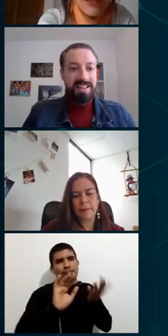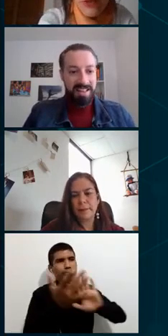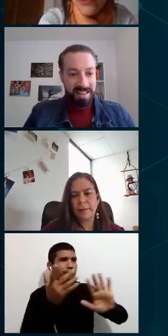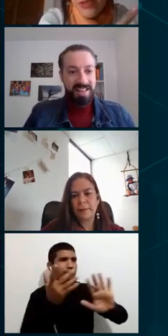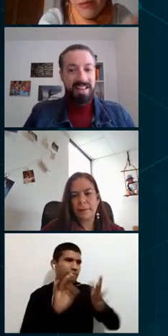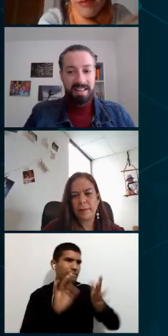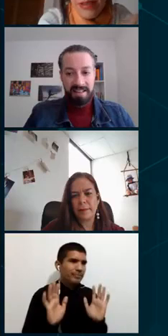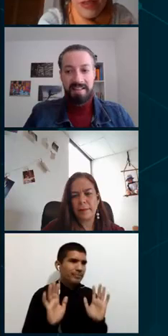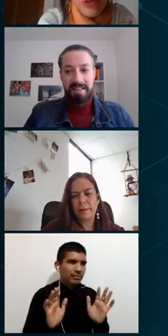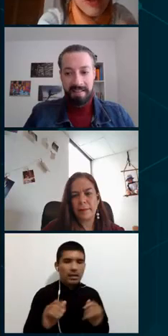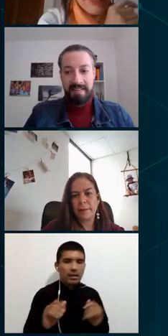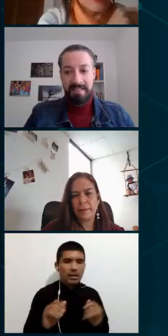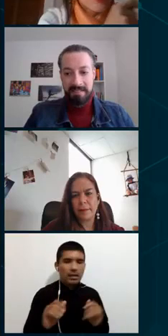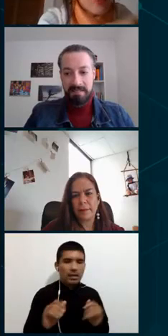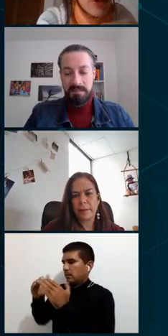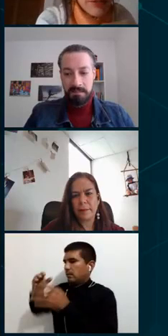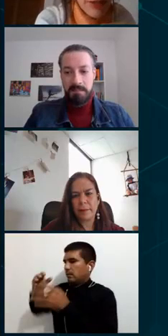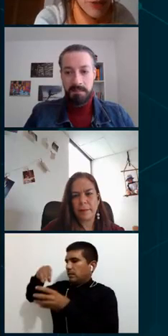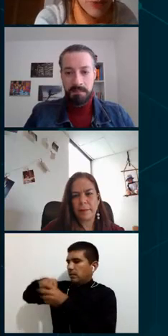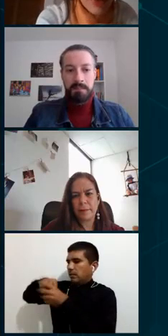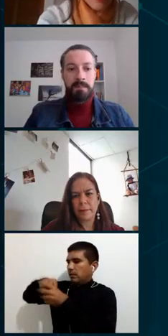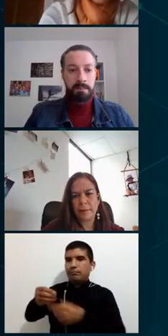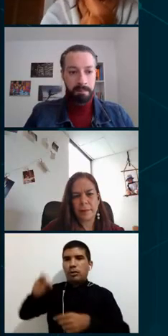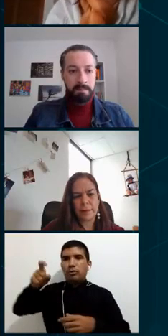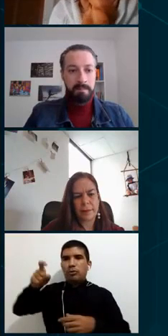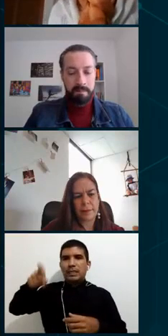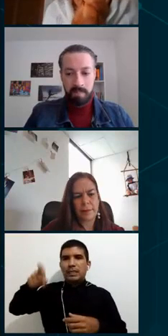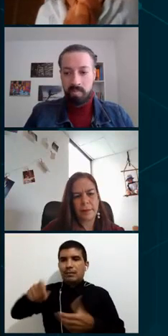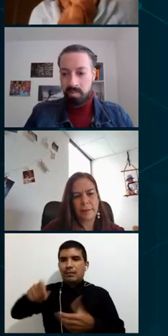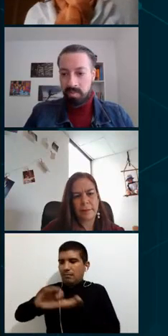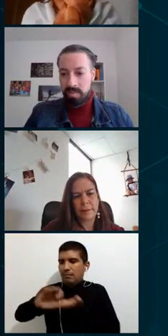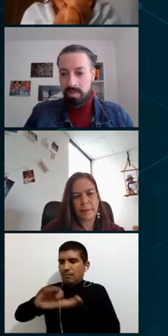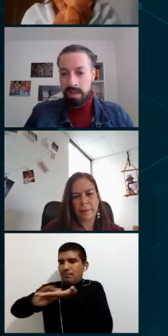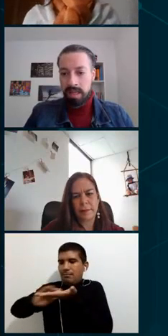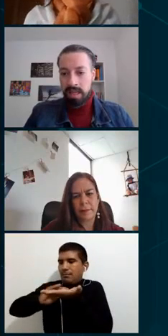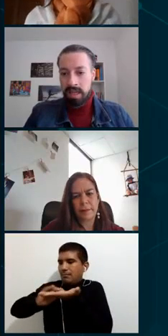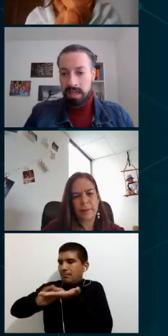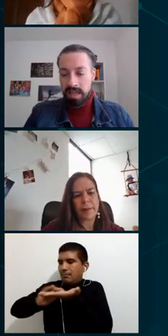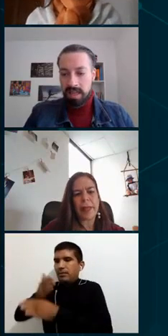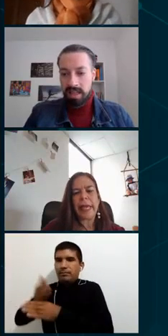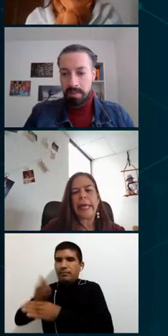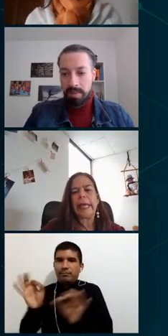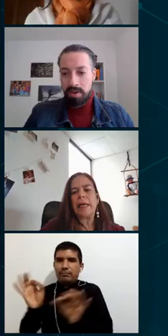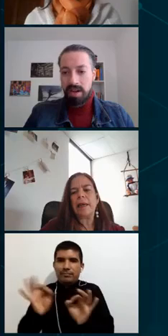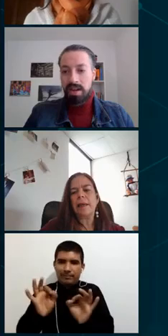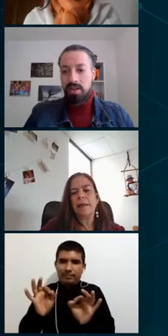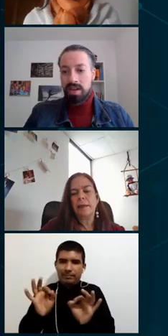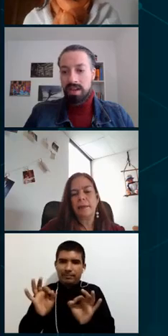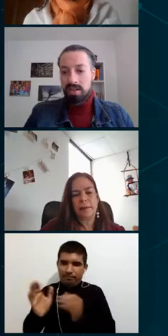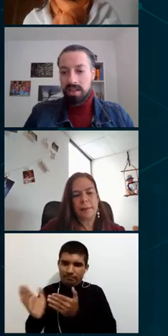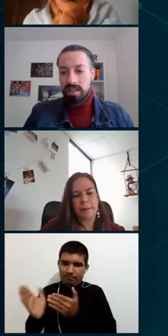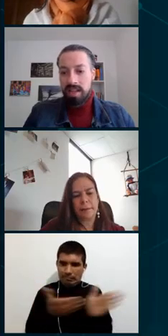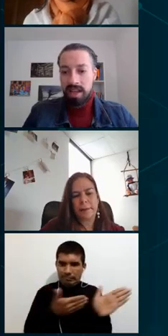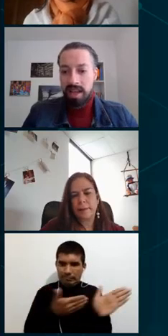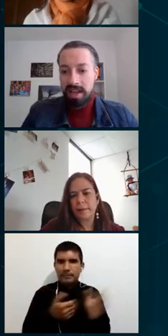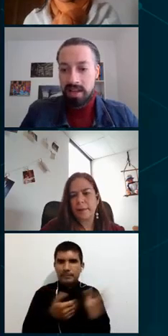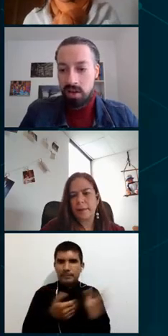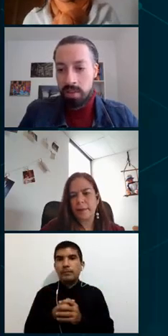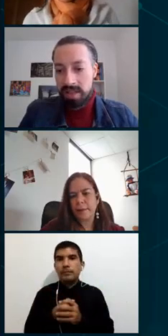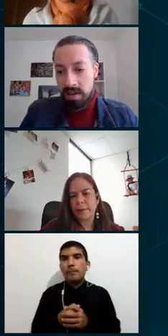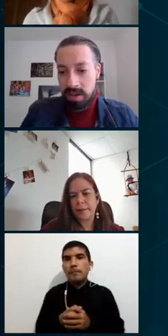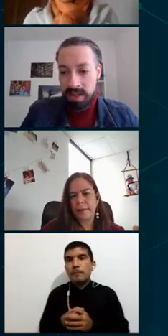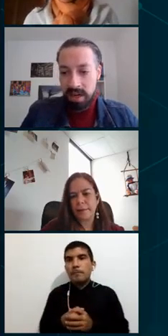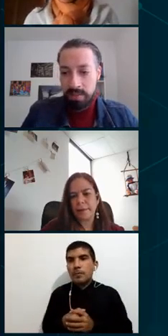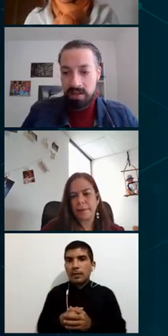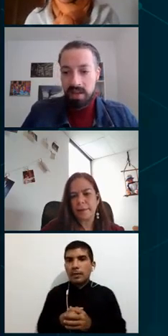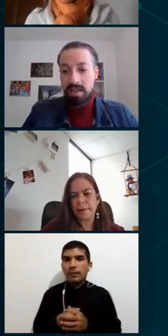letreros y altavoces. Entonces le suma los letreros. Voy a poner la letrera. ¿Listo? Y también por acá hay otra que nos dice, el